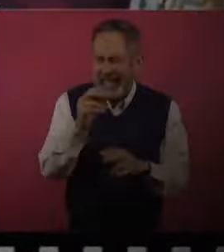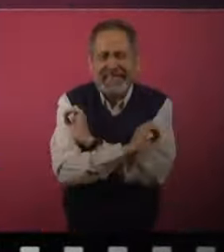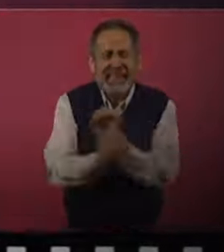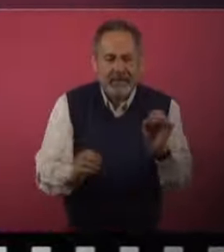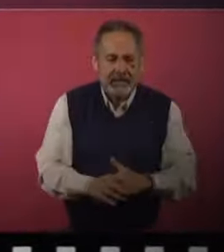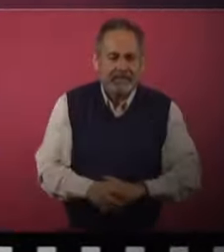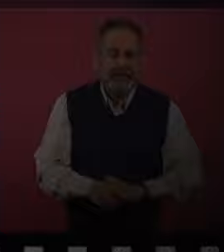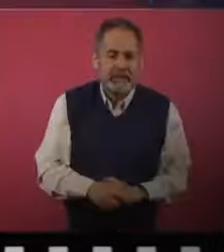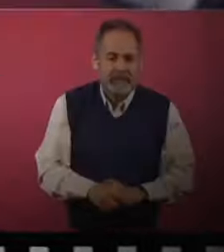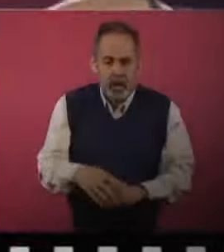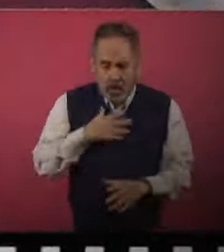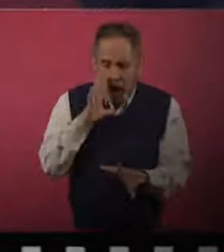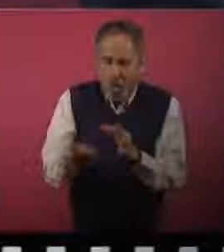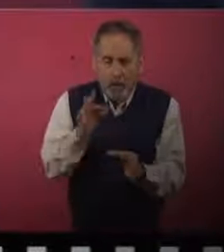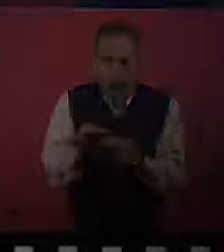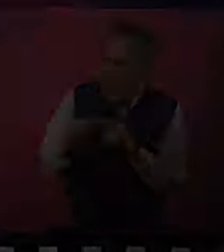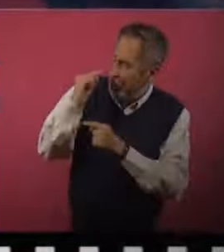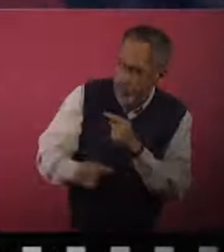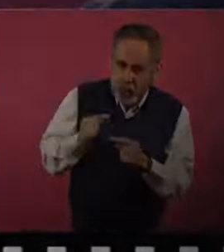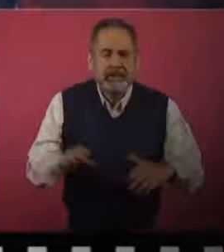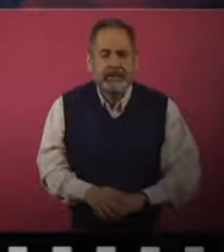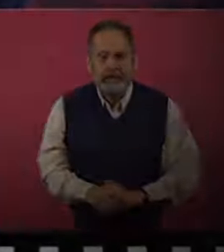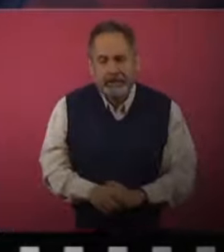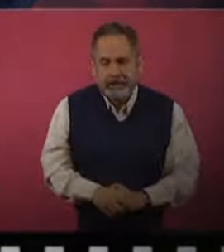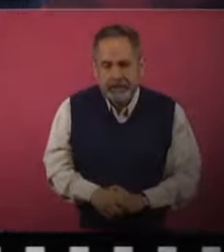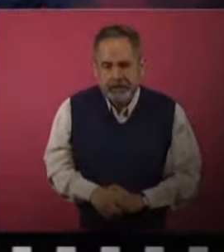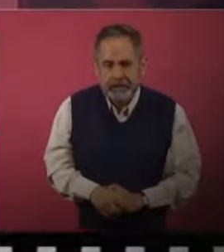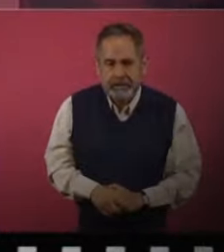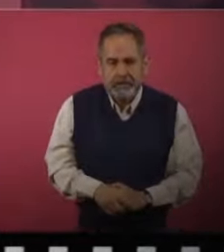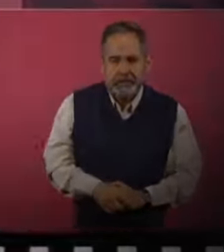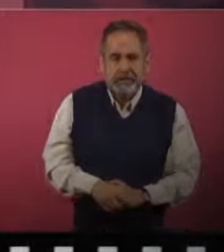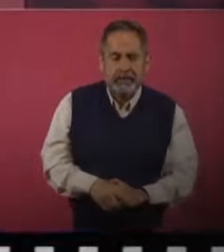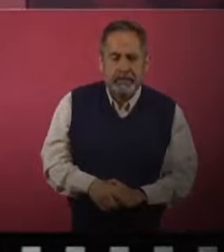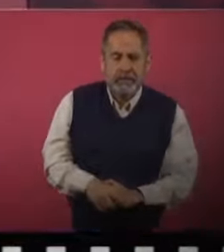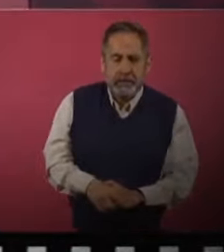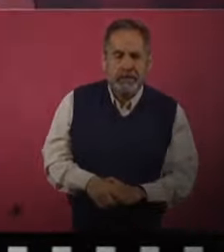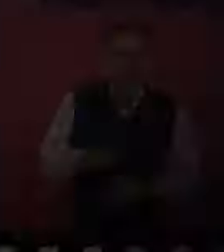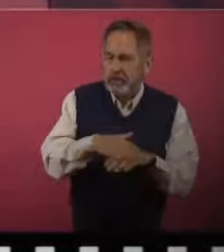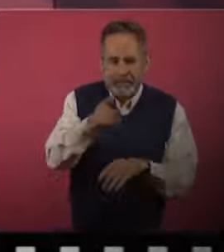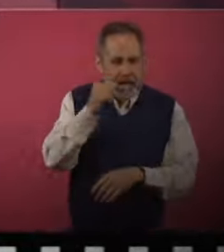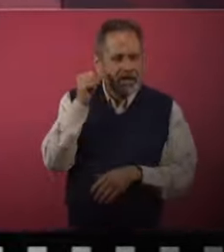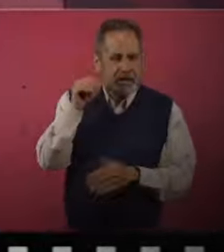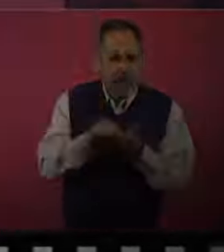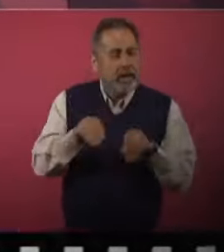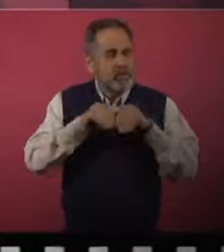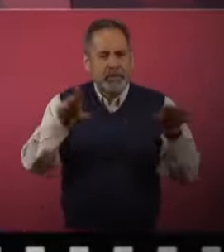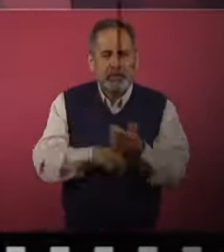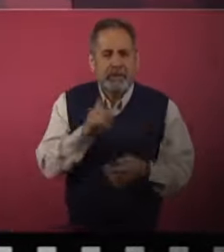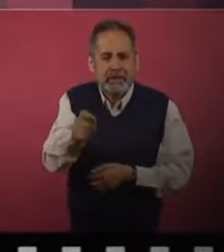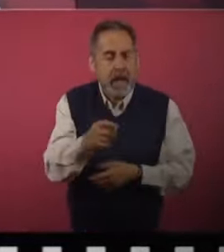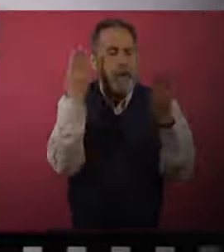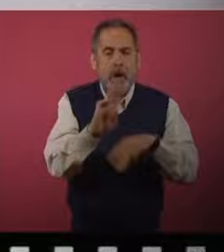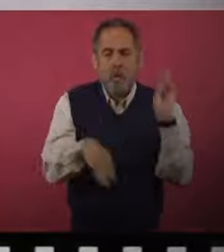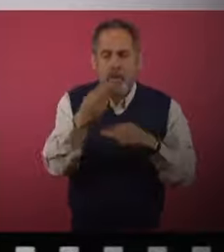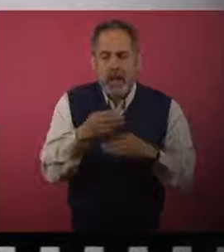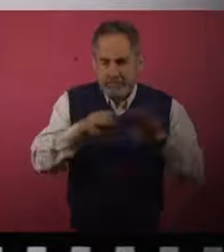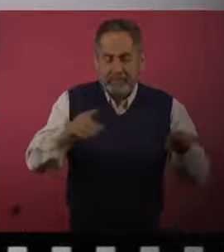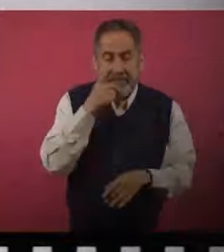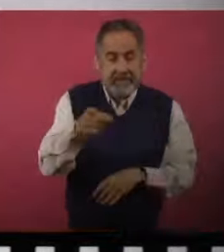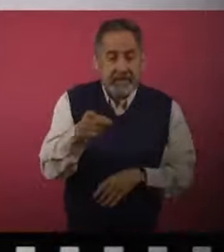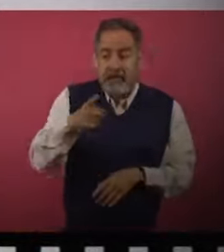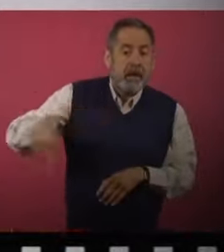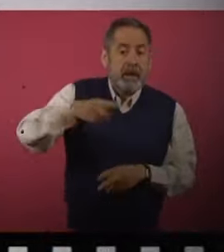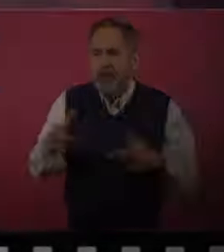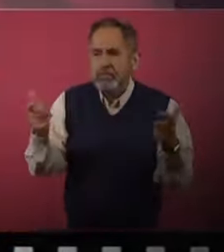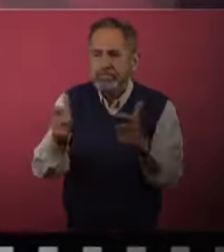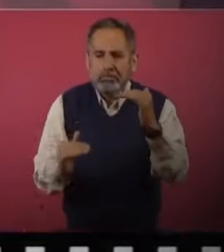nada. Ya cumplí mi ciclo y me voy muy contento, ya lo he dicho. Primero porque todavía ayer se dio a conocer el dato del Banco Mundial que se